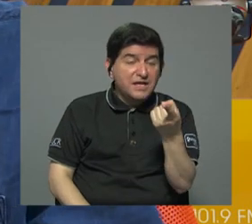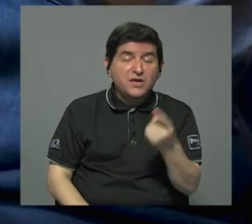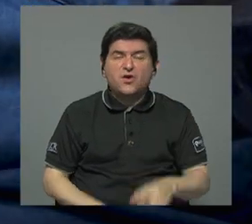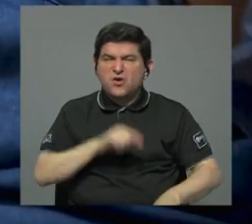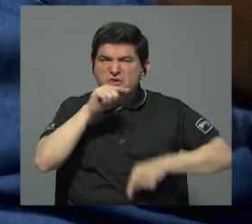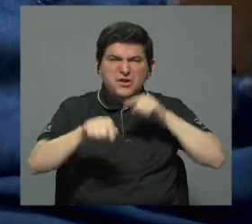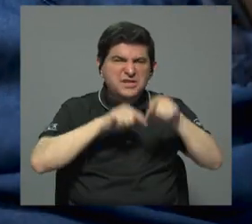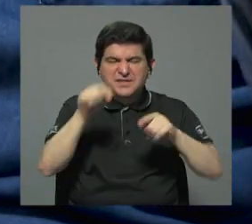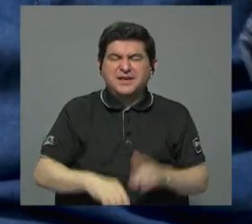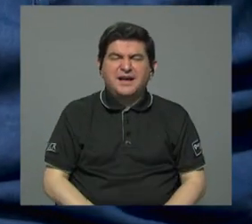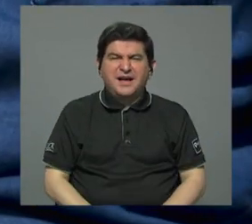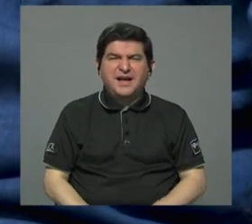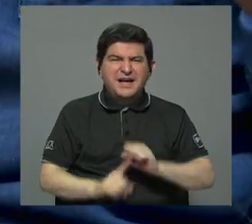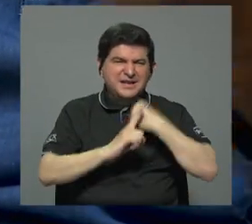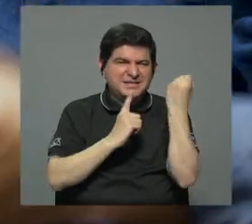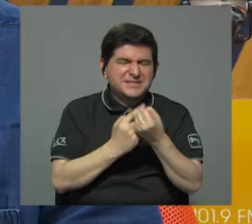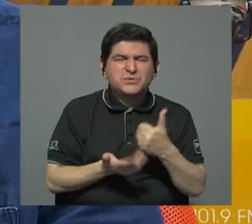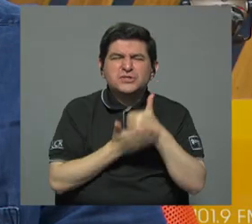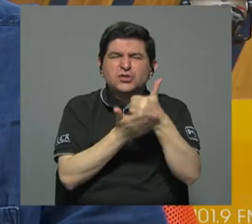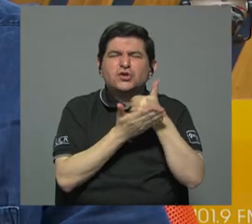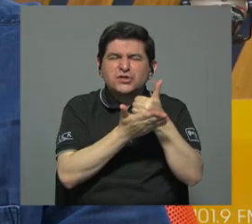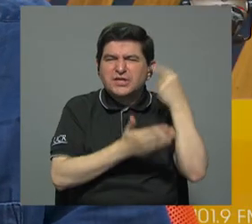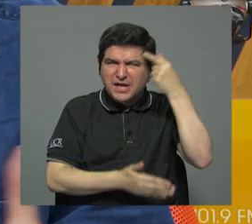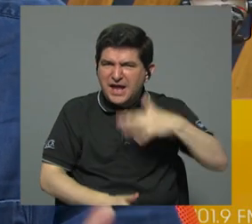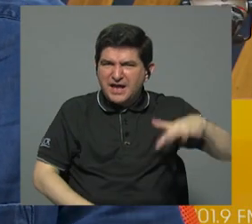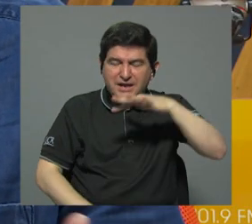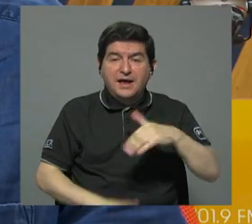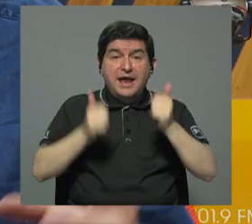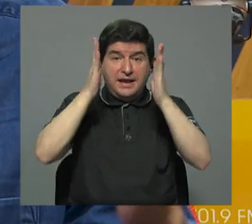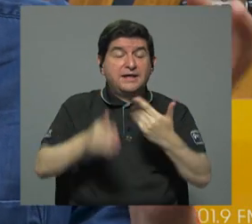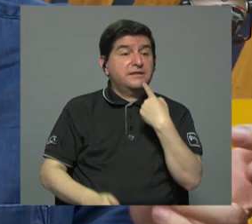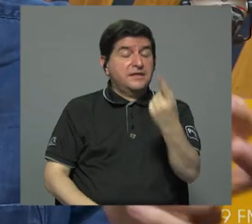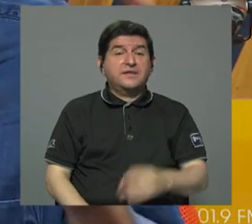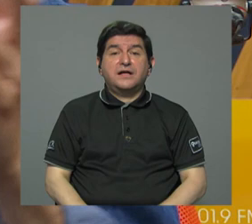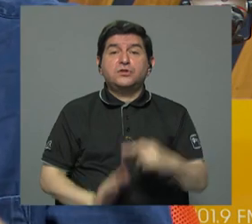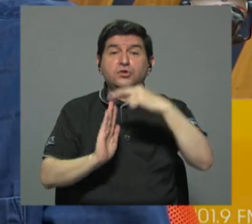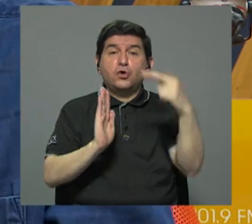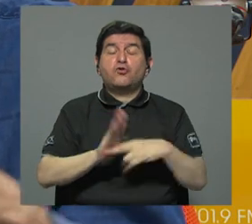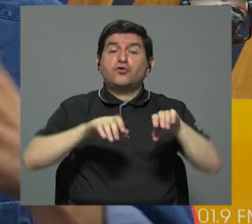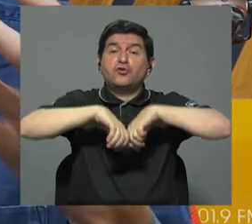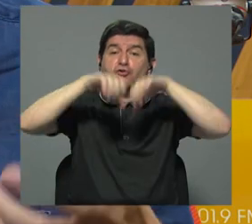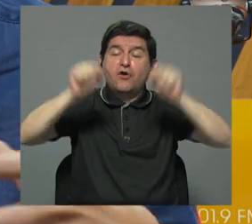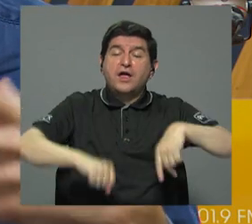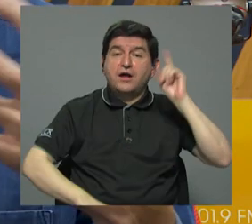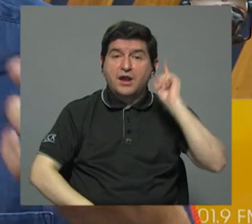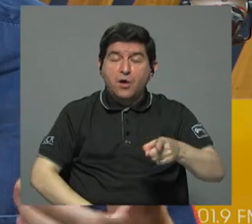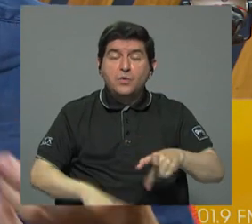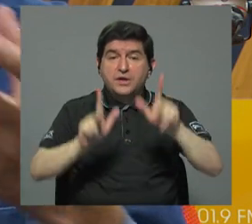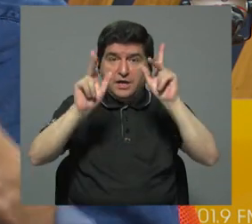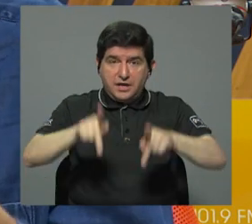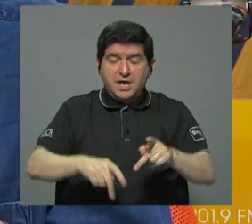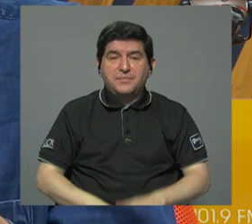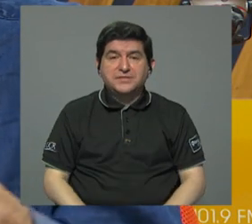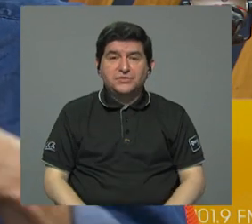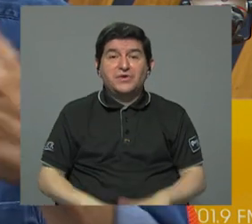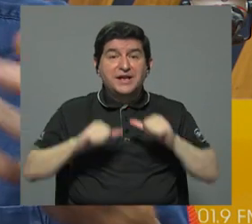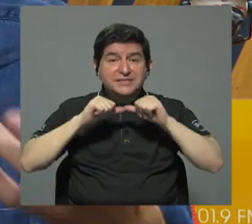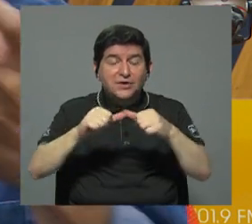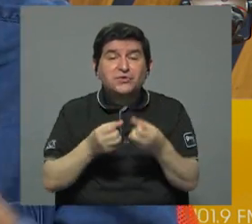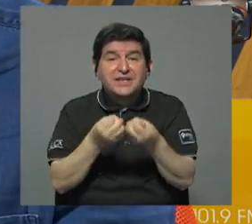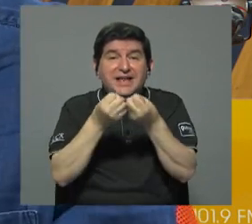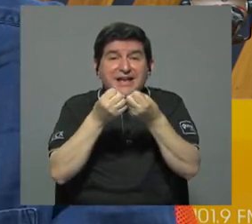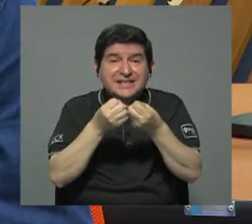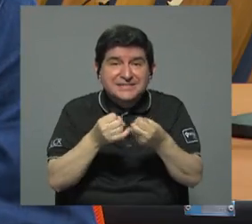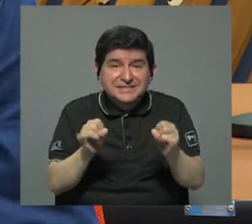criticó el panorama general de los subsidios estatales. Según el candidato, las reglas del sistema obligan a las personas a quedarse en la condición